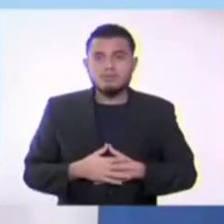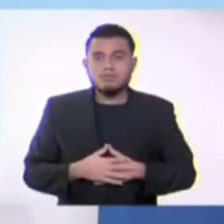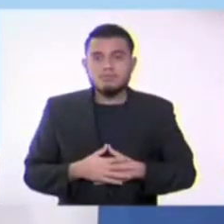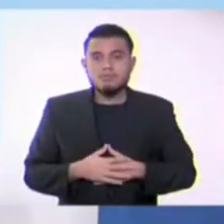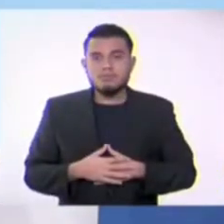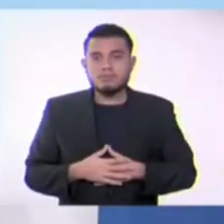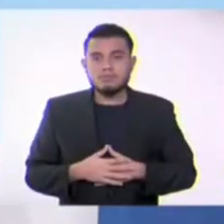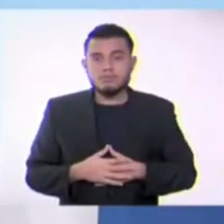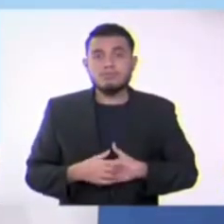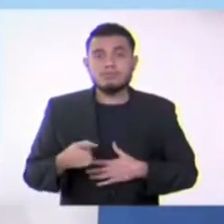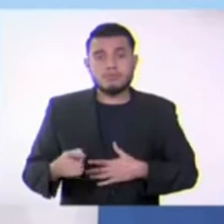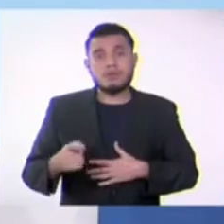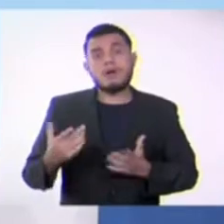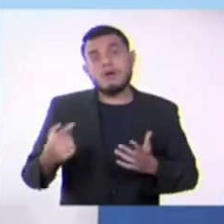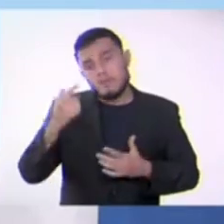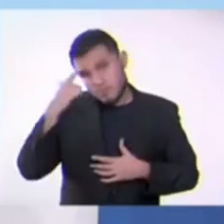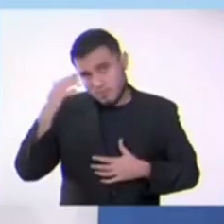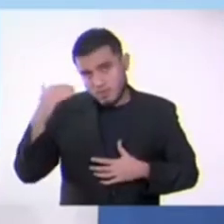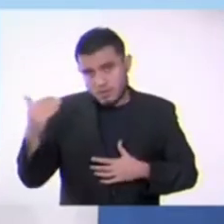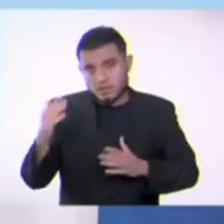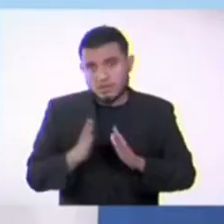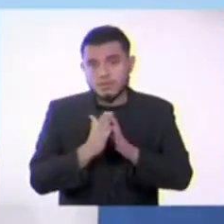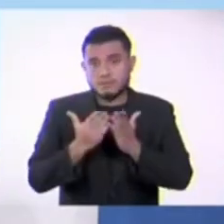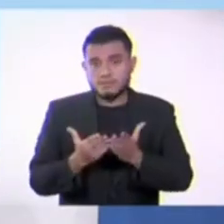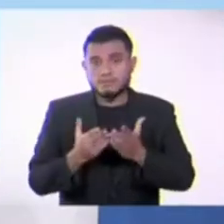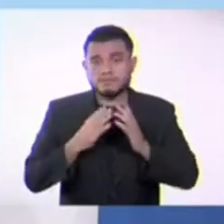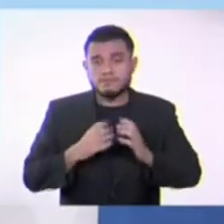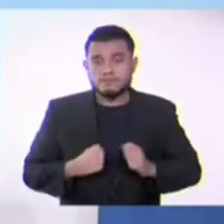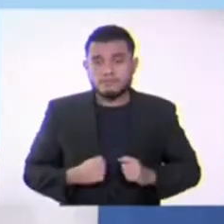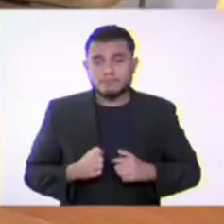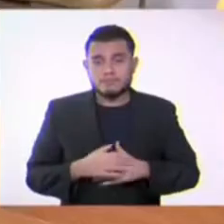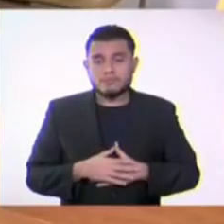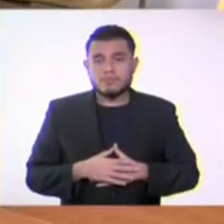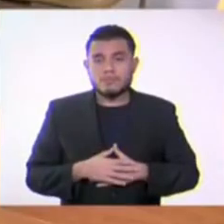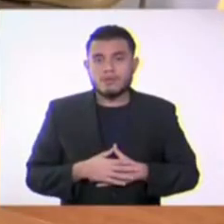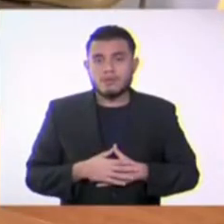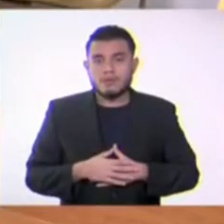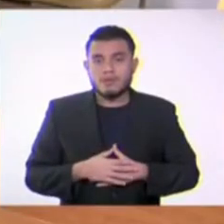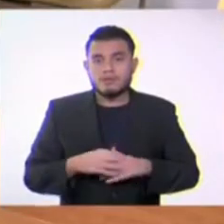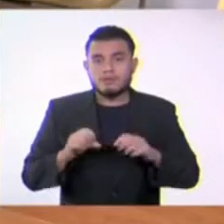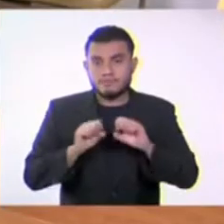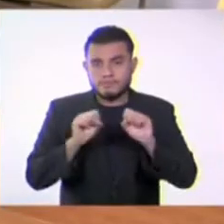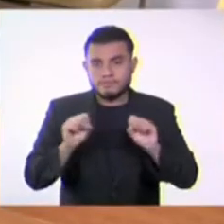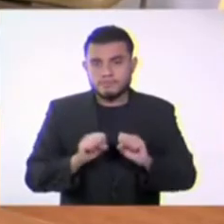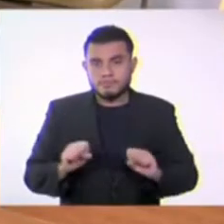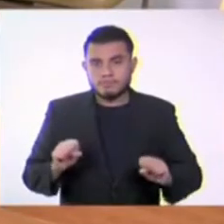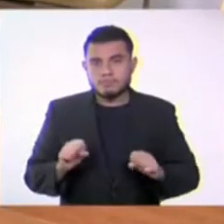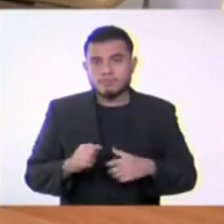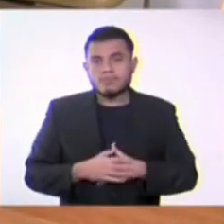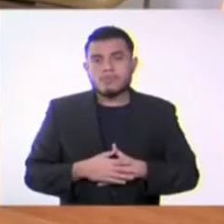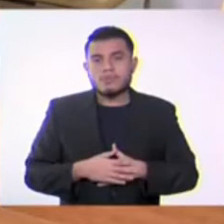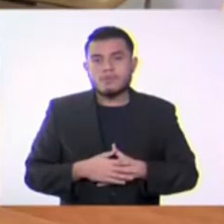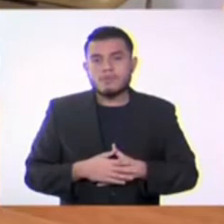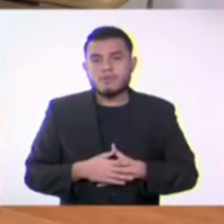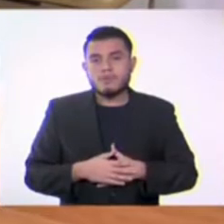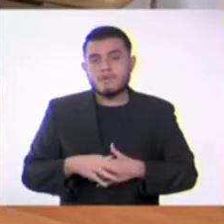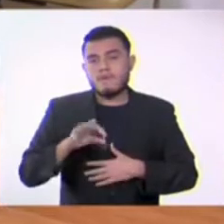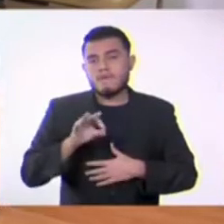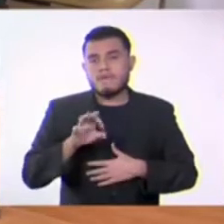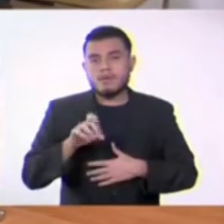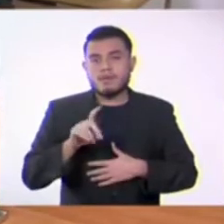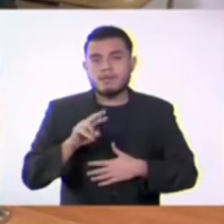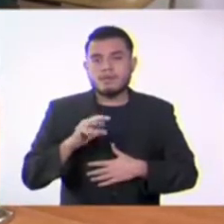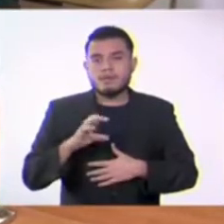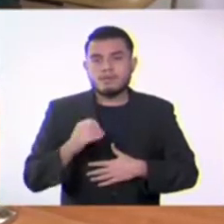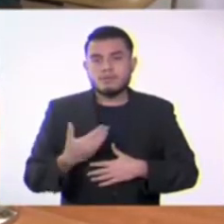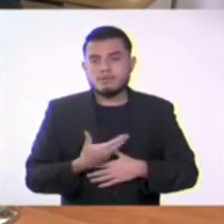que es la política estatal. Bien, hablando un poco de la configuración, ¿le parece, Federico, si nos situamos nuevamente